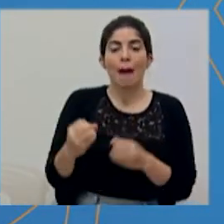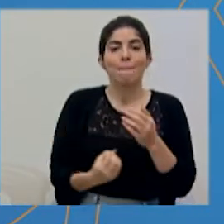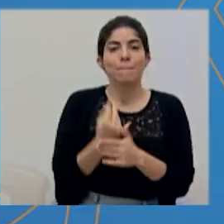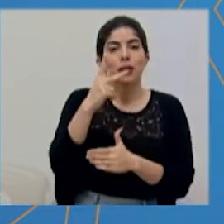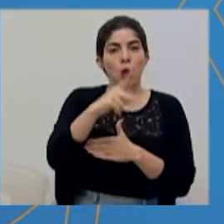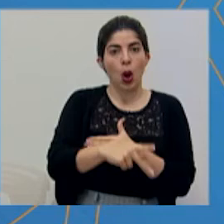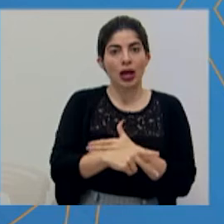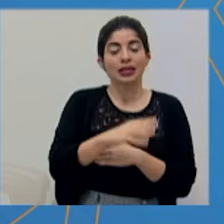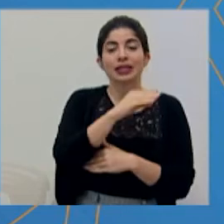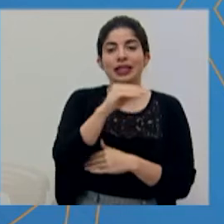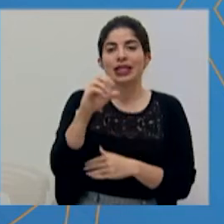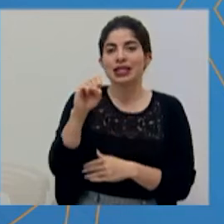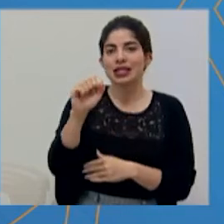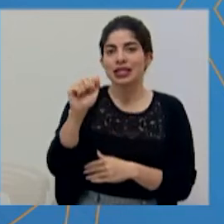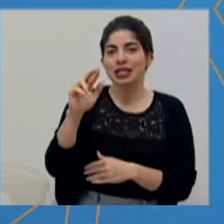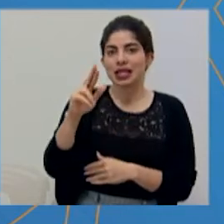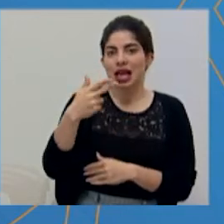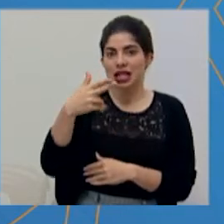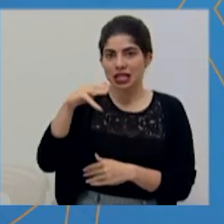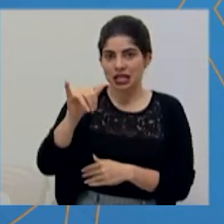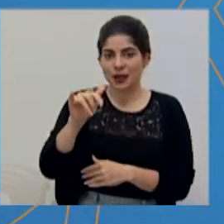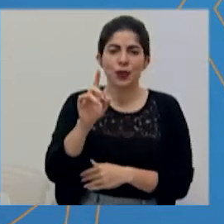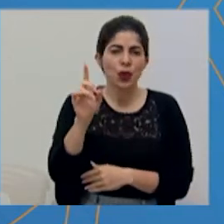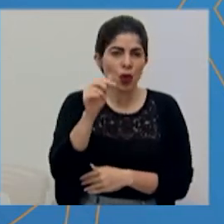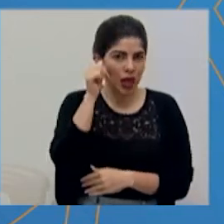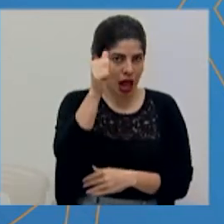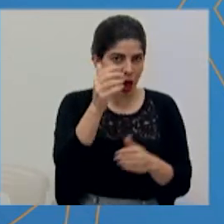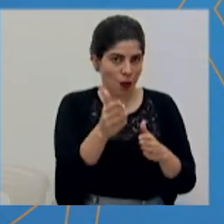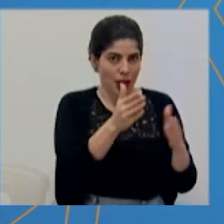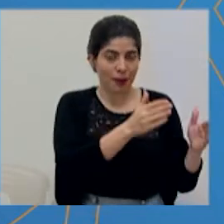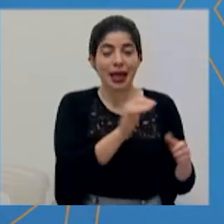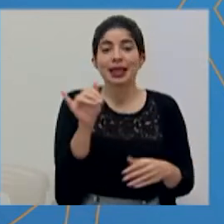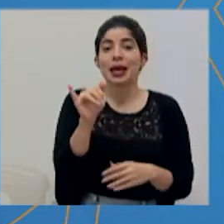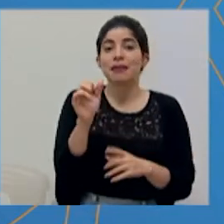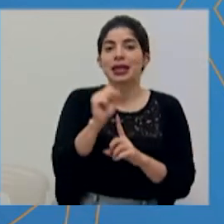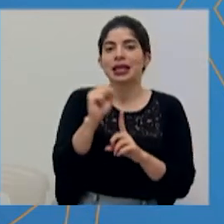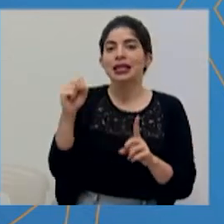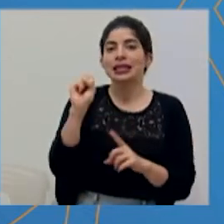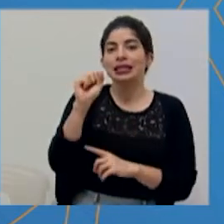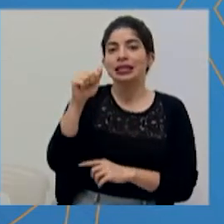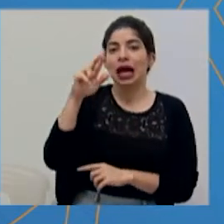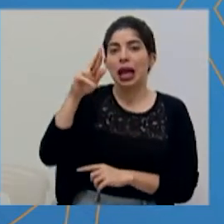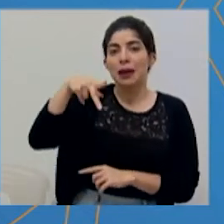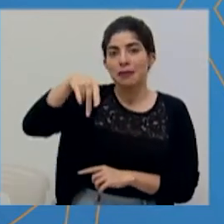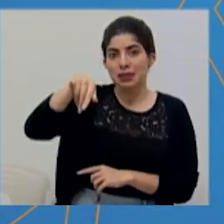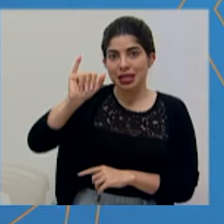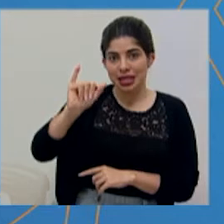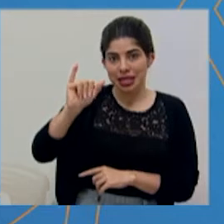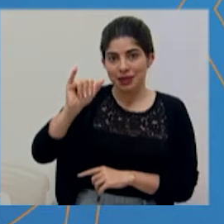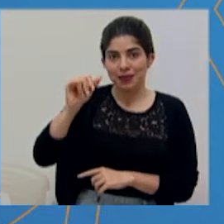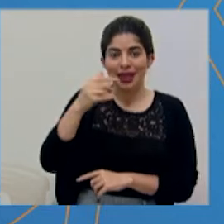Sarchí en la provincia de Alajuela. Asimismo, el cantón de Sarapiquí en la provincia de Heredia y el cantón